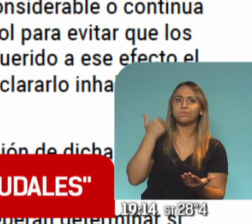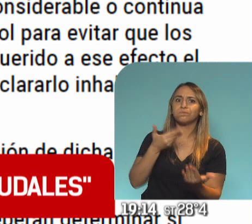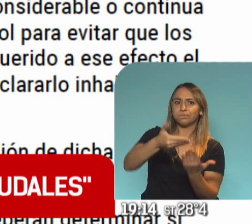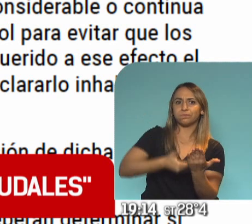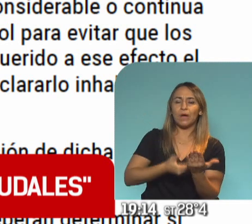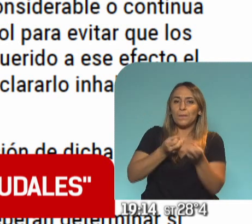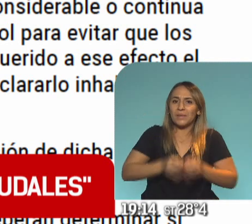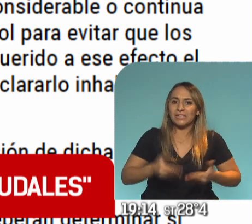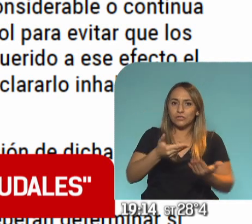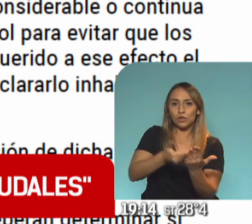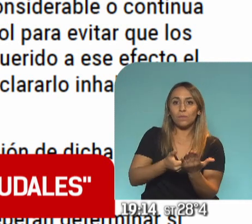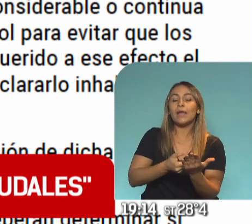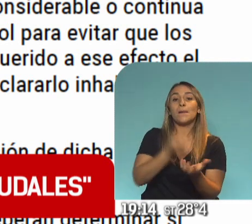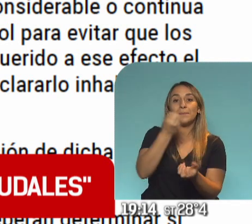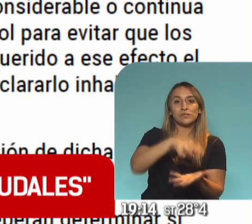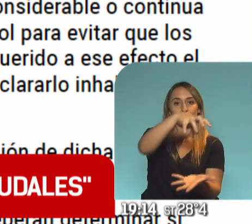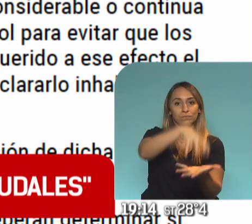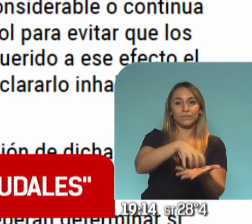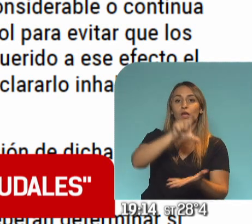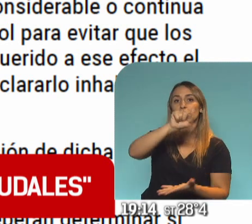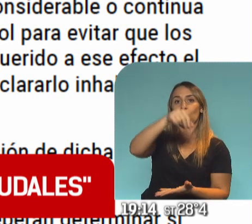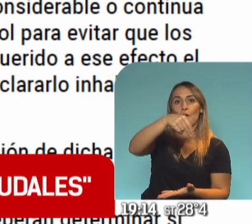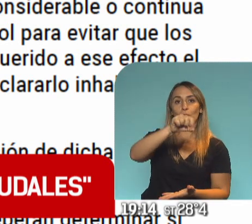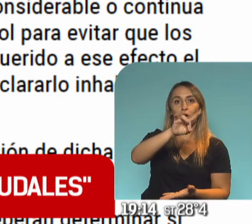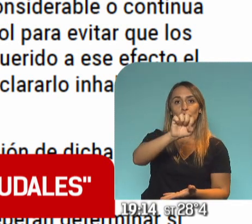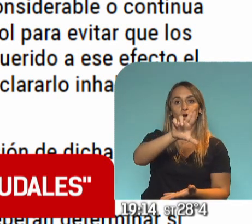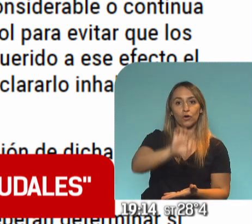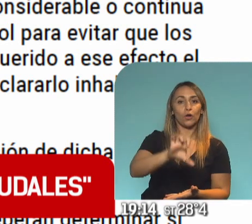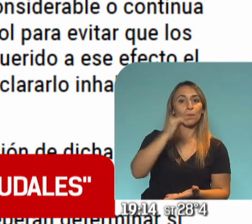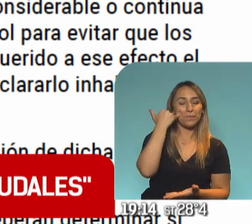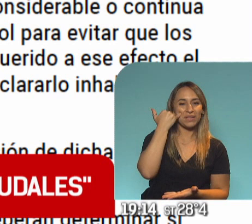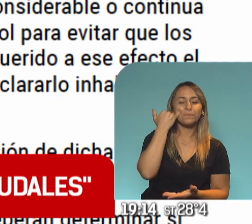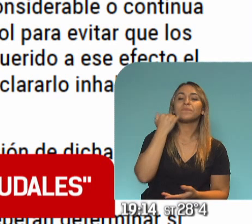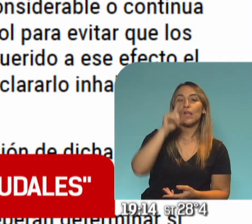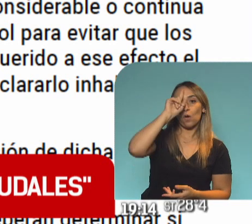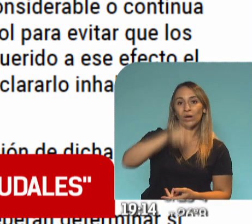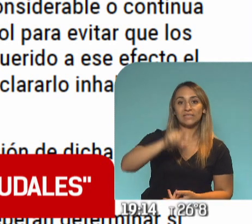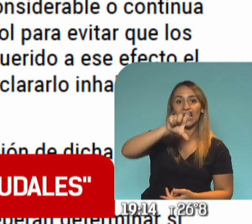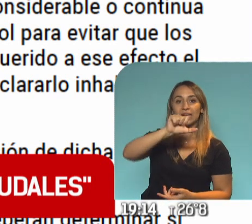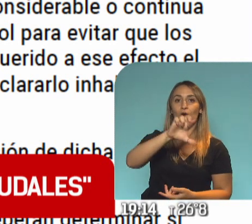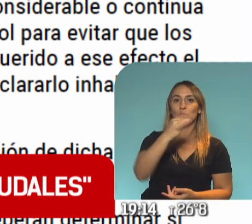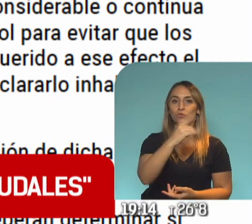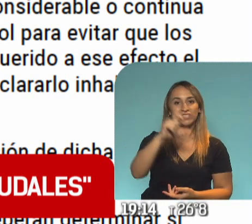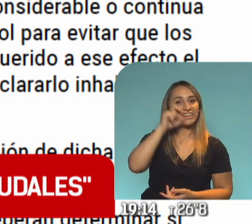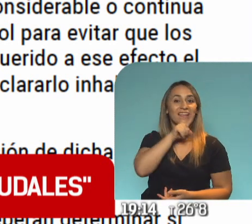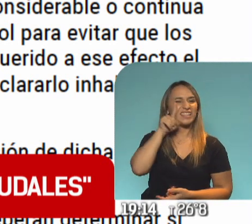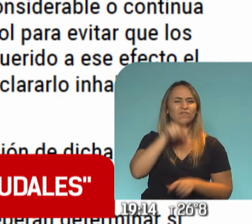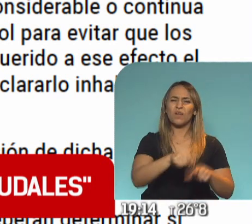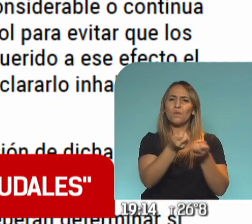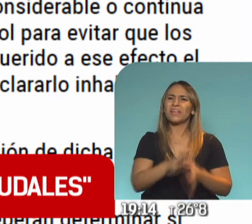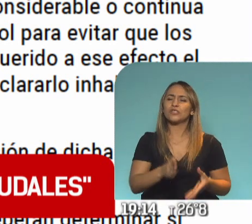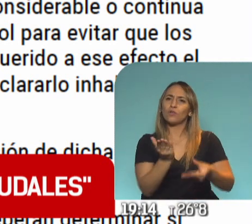la Justicia Federal en Comodoro Pi. Es una causa que tiene a su cargo la jueza María Eugenia Capuchetti. ¿Cómo se inició? Se inició a partir de